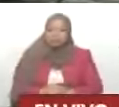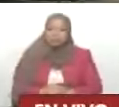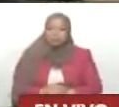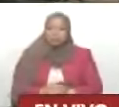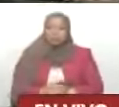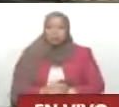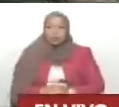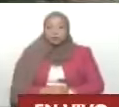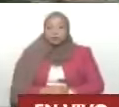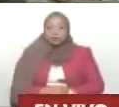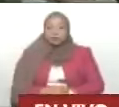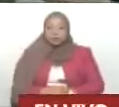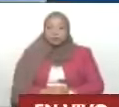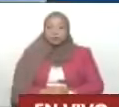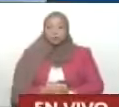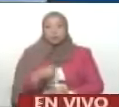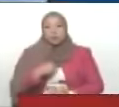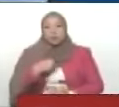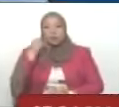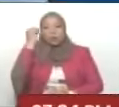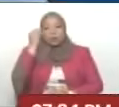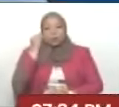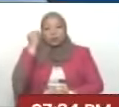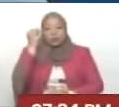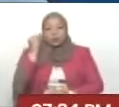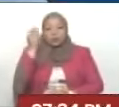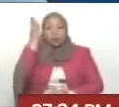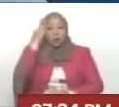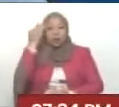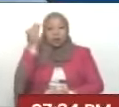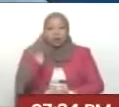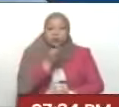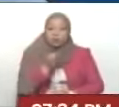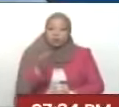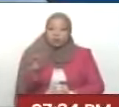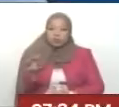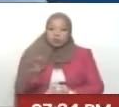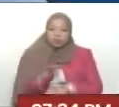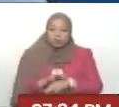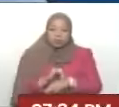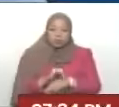Yo creo, Mario, que el tiempo de Dios es perfecto.